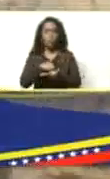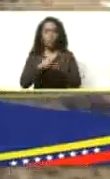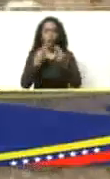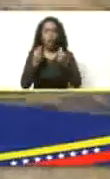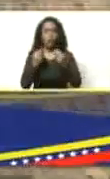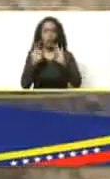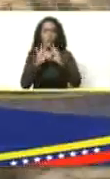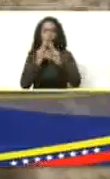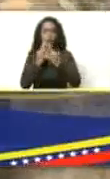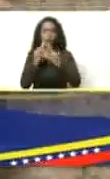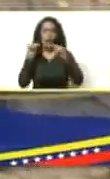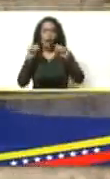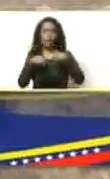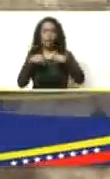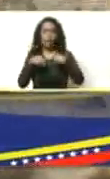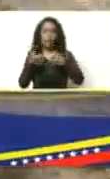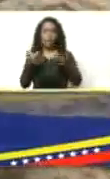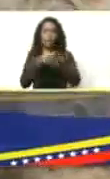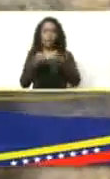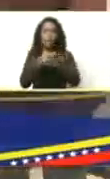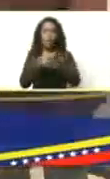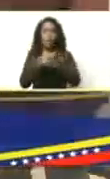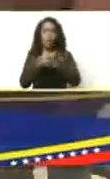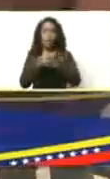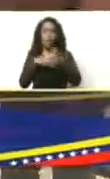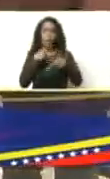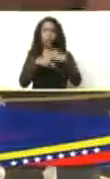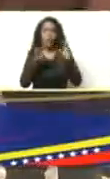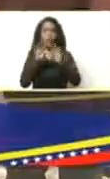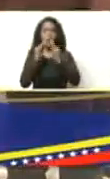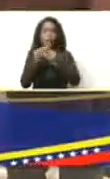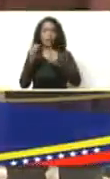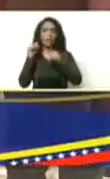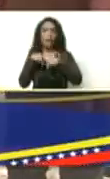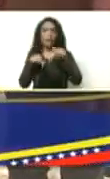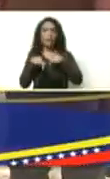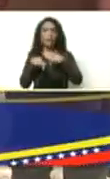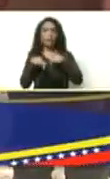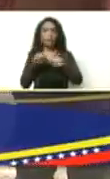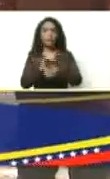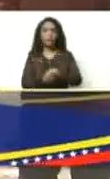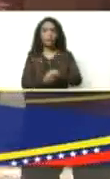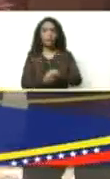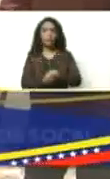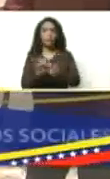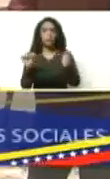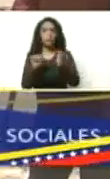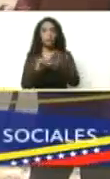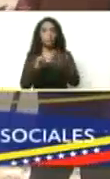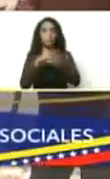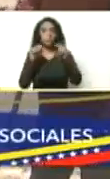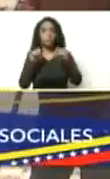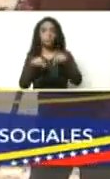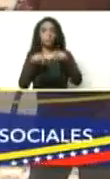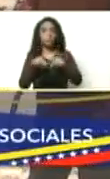familiar, en la unidad de producción familiar Bosque de Santa Inés, en el Conuco, en donde hoy